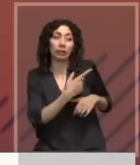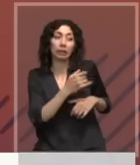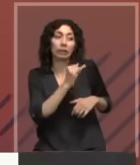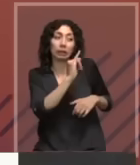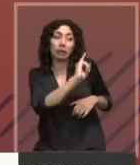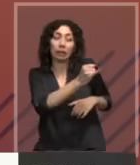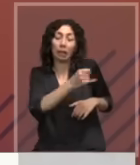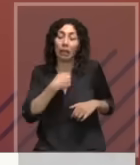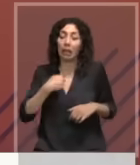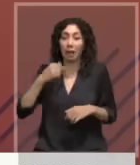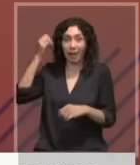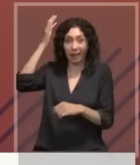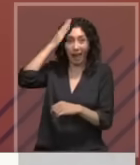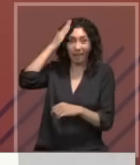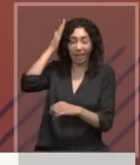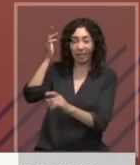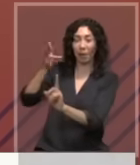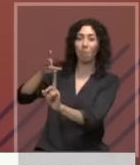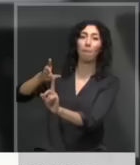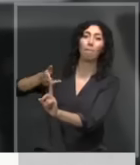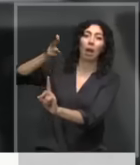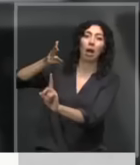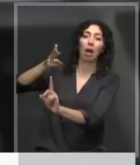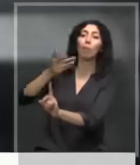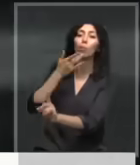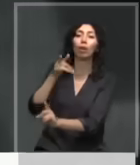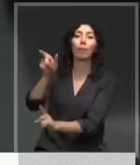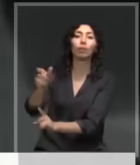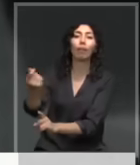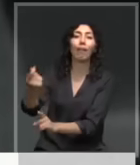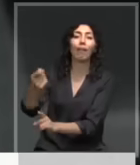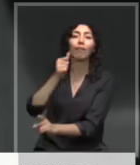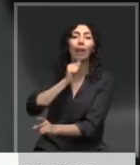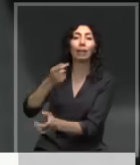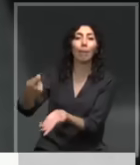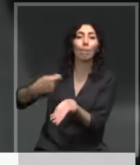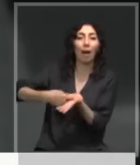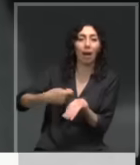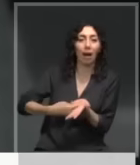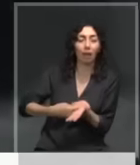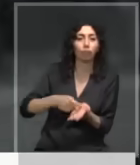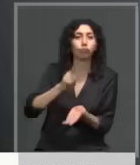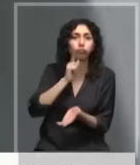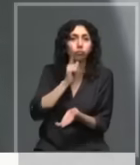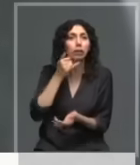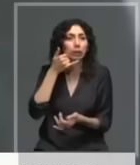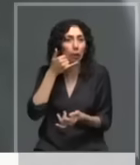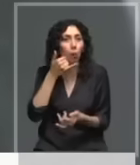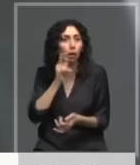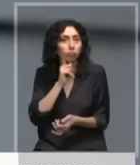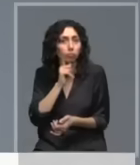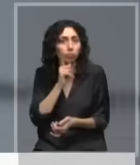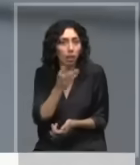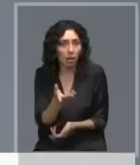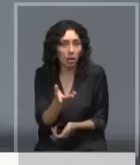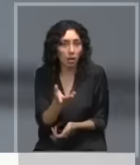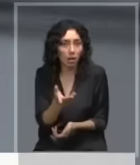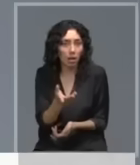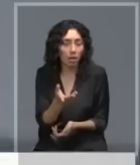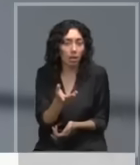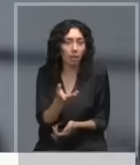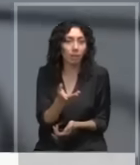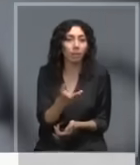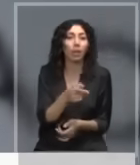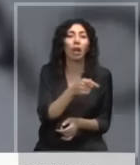debía dinero por una pequeña transacción de drogas. Celulares, posibilidad de comunicarse con el exterior, quedó claro que tiene. Se jacta